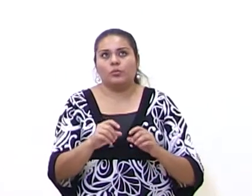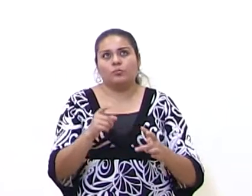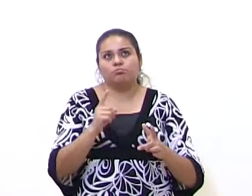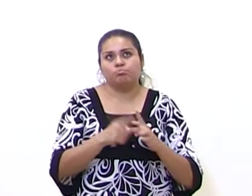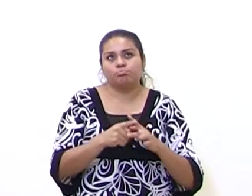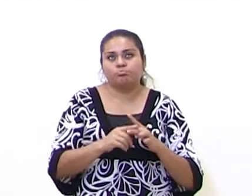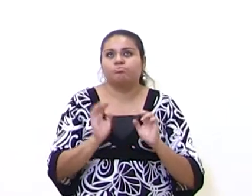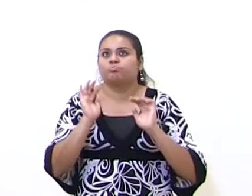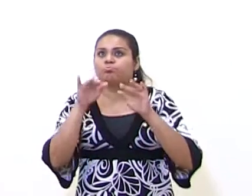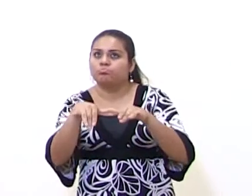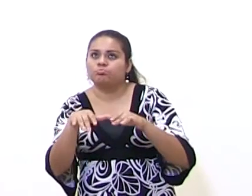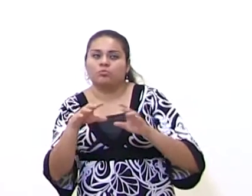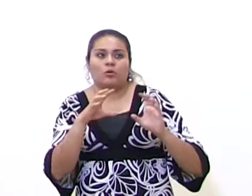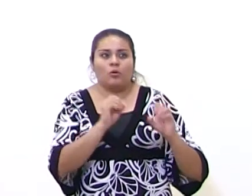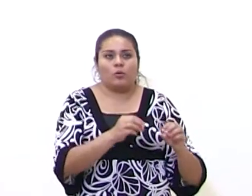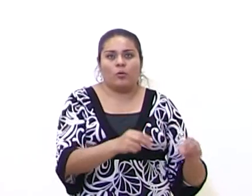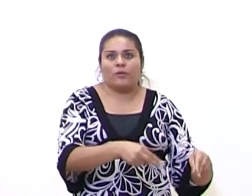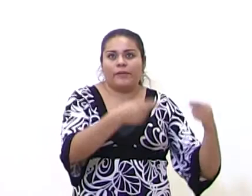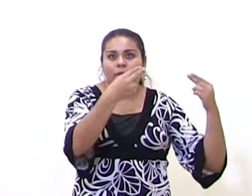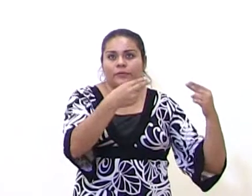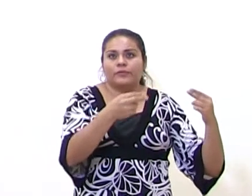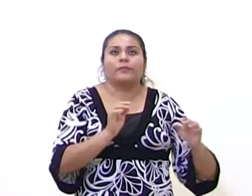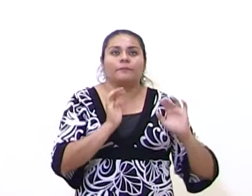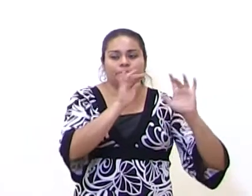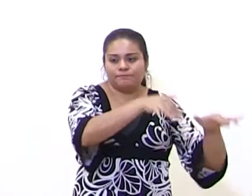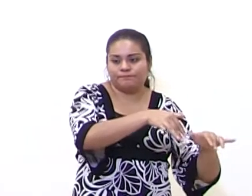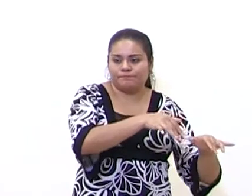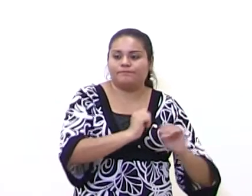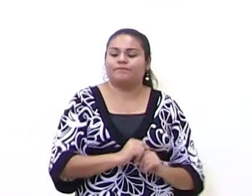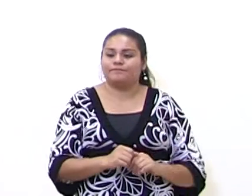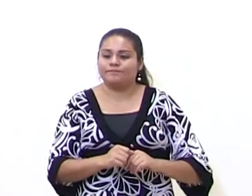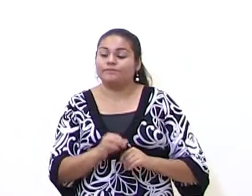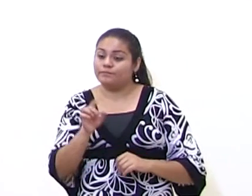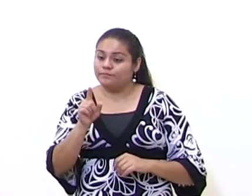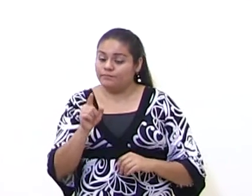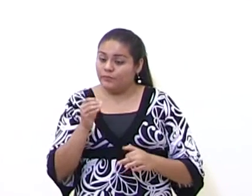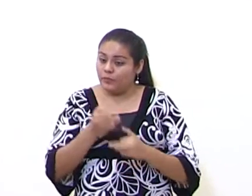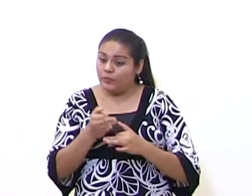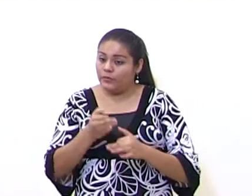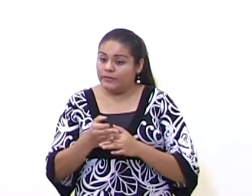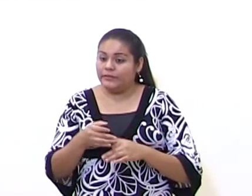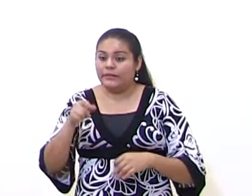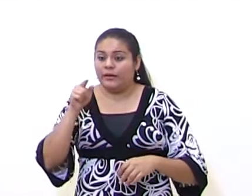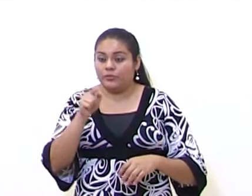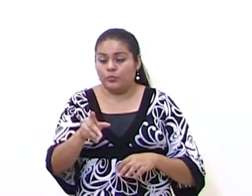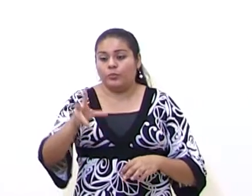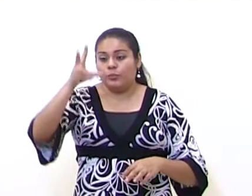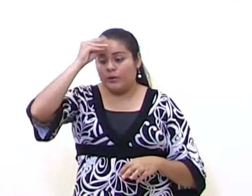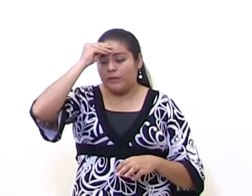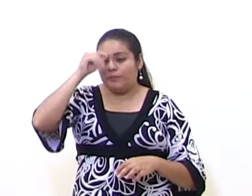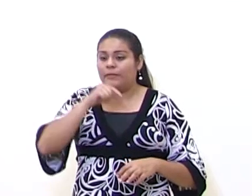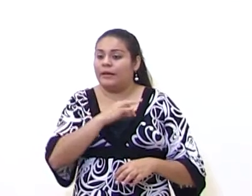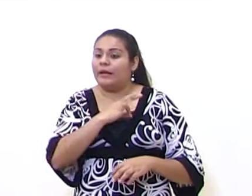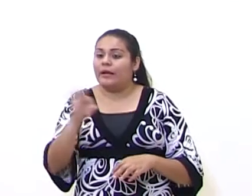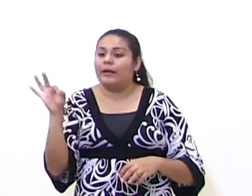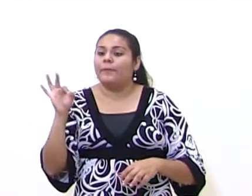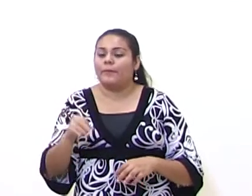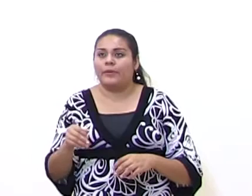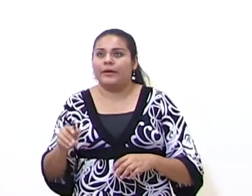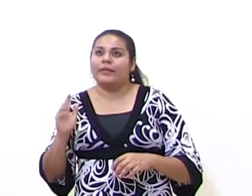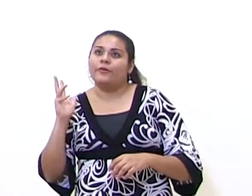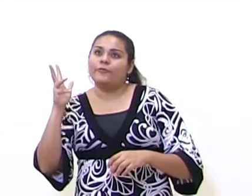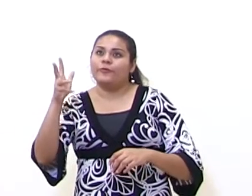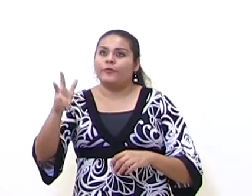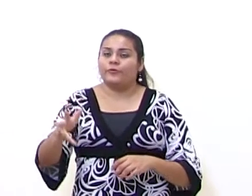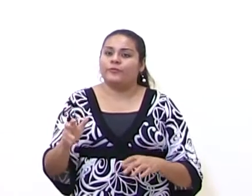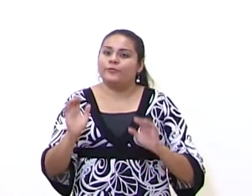lo que se busca pues es vender, ya sea un bien, una mercancía, un producto o un servicio,